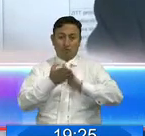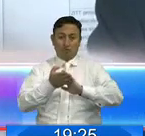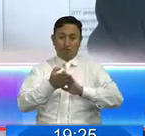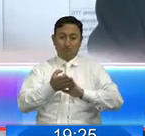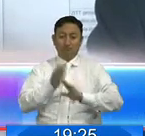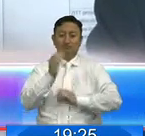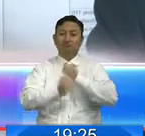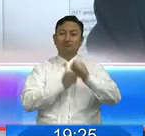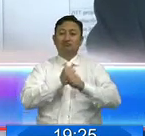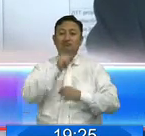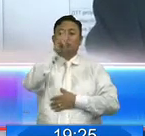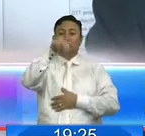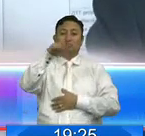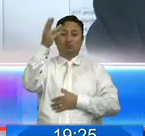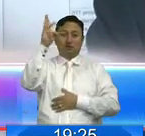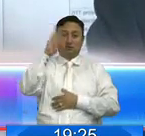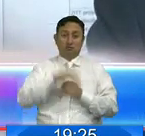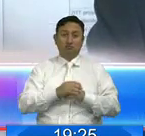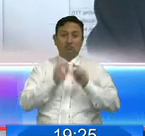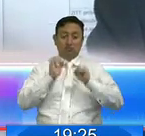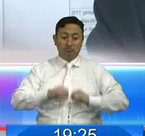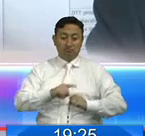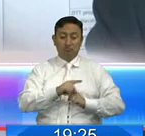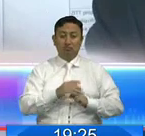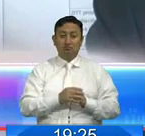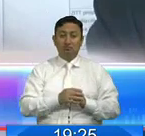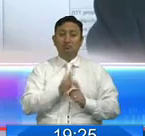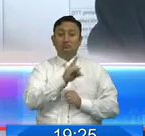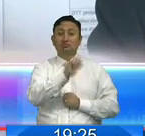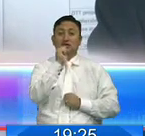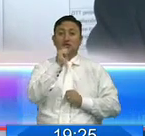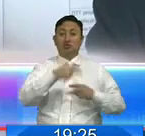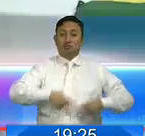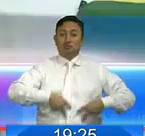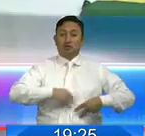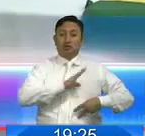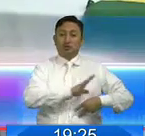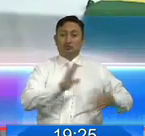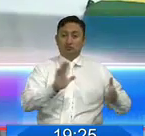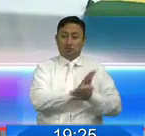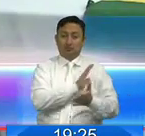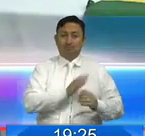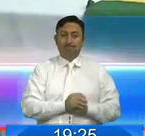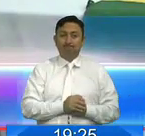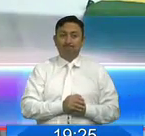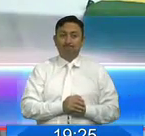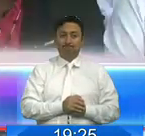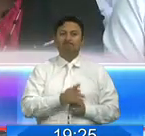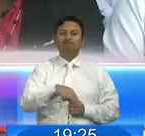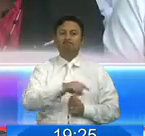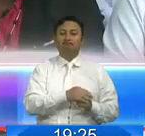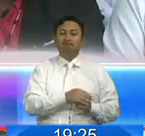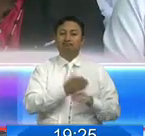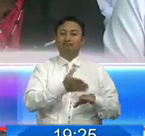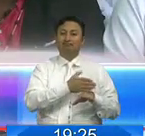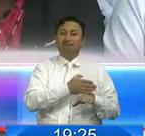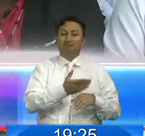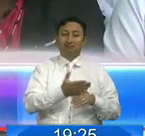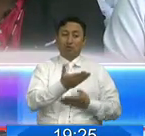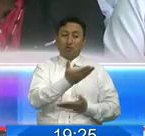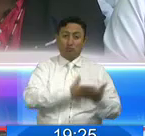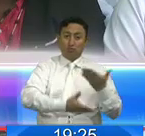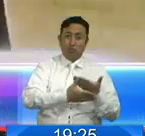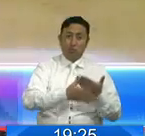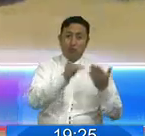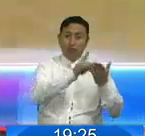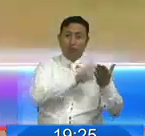en el año 2016, también se atentaron contra el derecho a la vida, a la integridad. Esto además de que aseguran que nunca habría existido una socialización